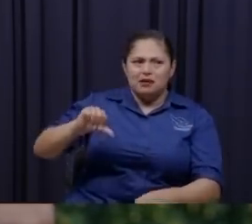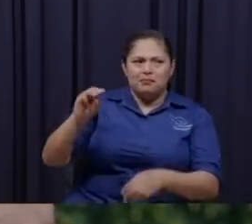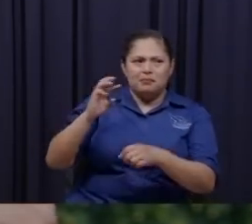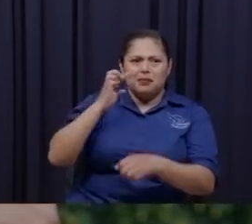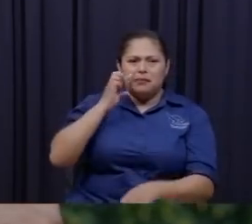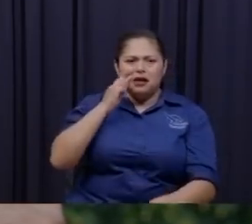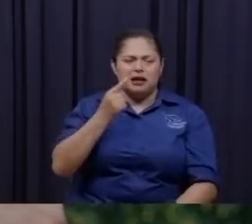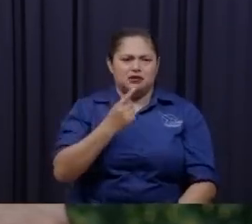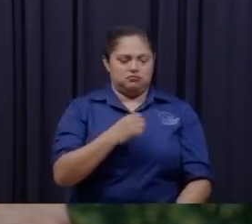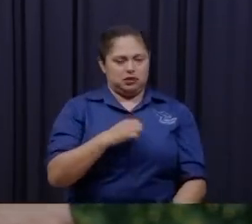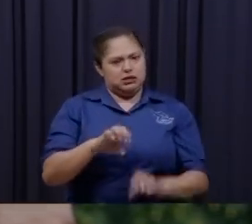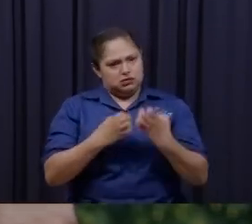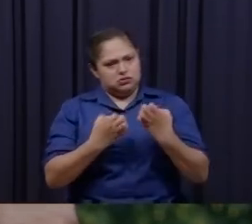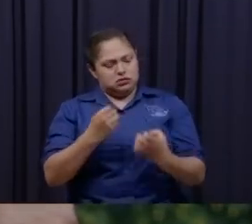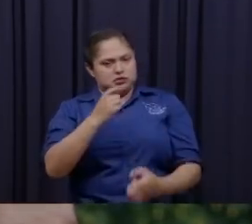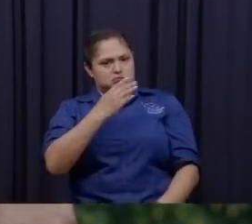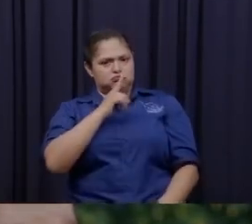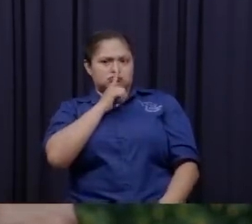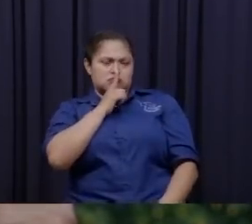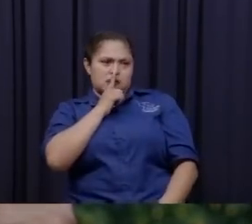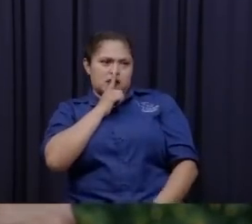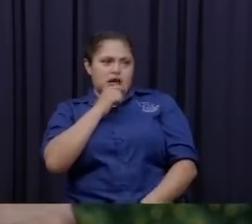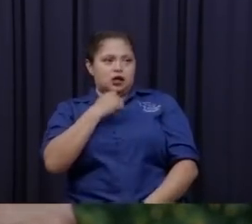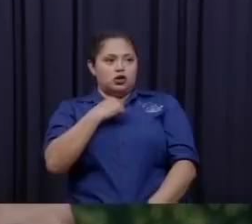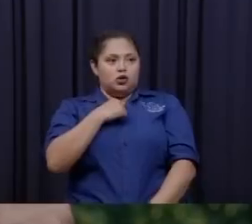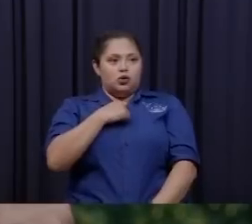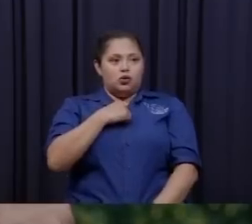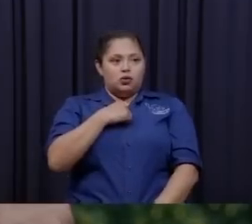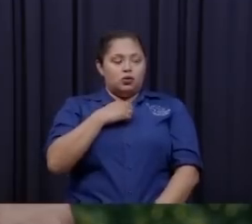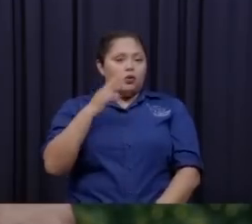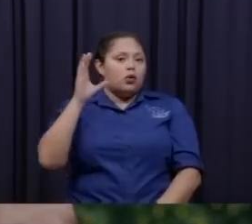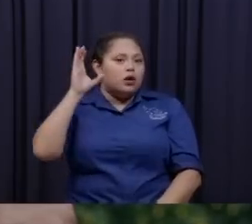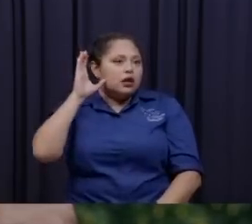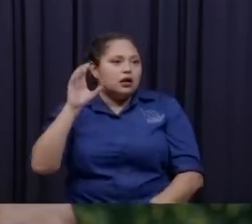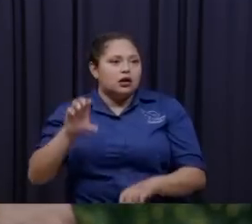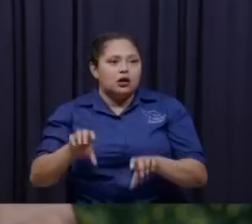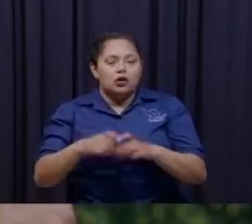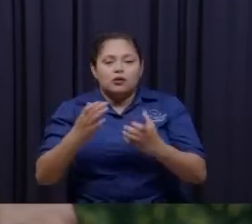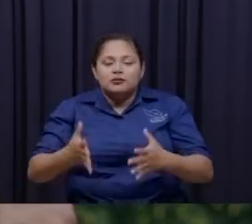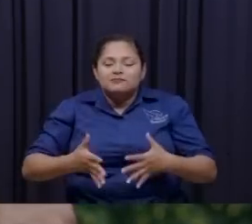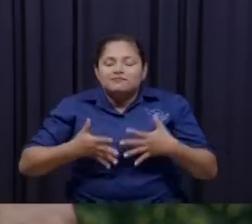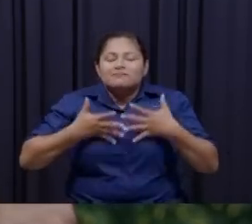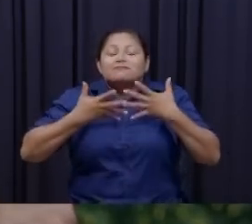allá. Y oí yo cómo suspiró.